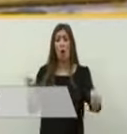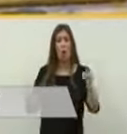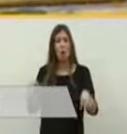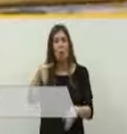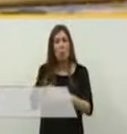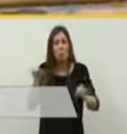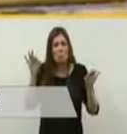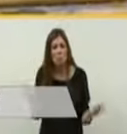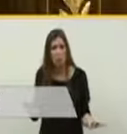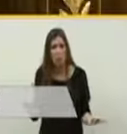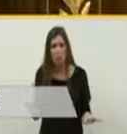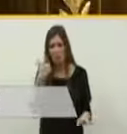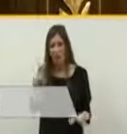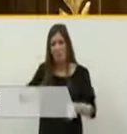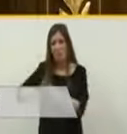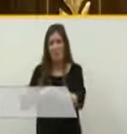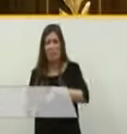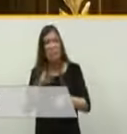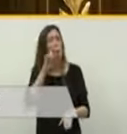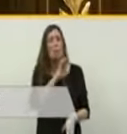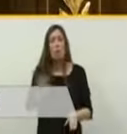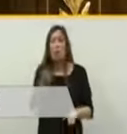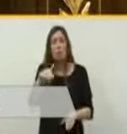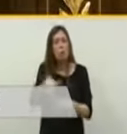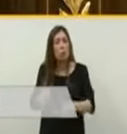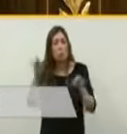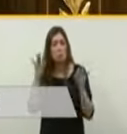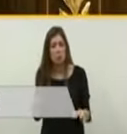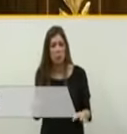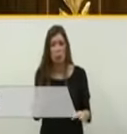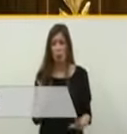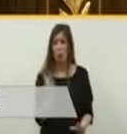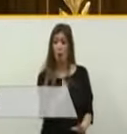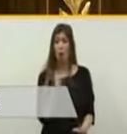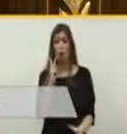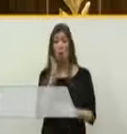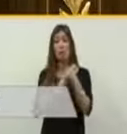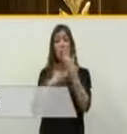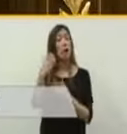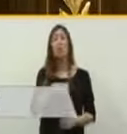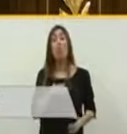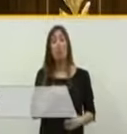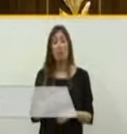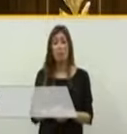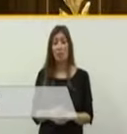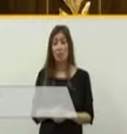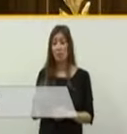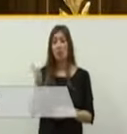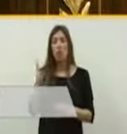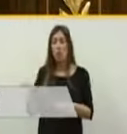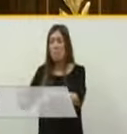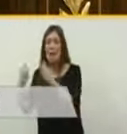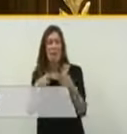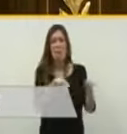Ambos extremos. Qué curioso, ¿verdad? Van a votar lo mismo porque ustedes no pueden construir, porque solo están sabiendo destruir. Y en cambio hay un